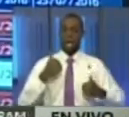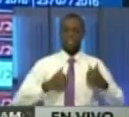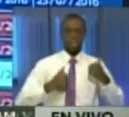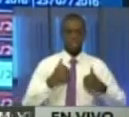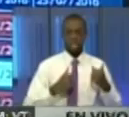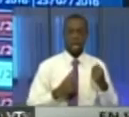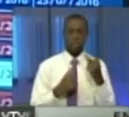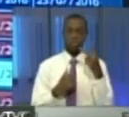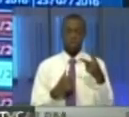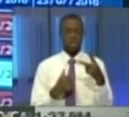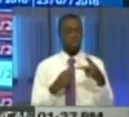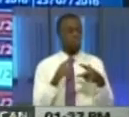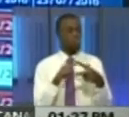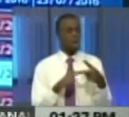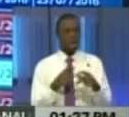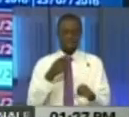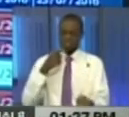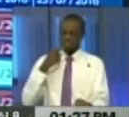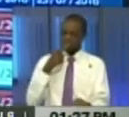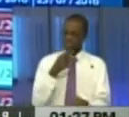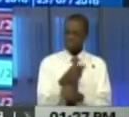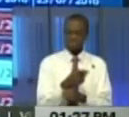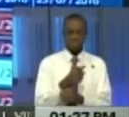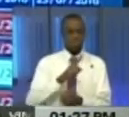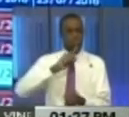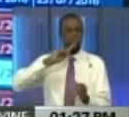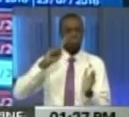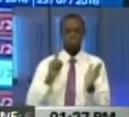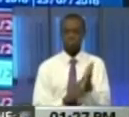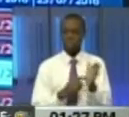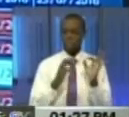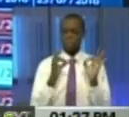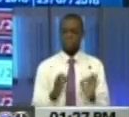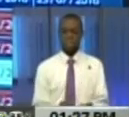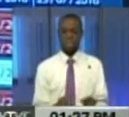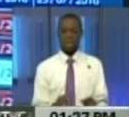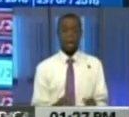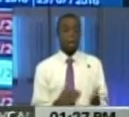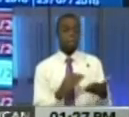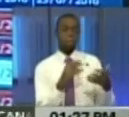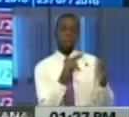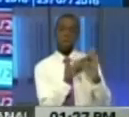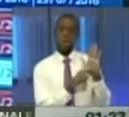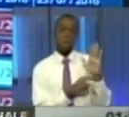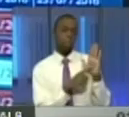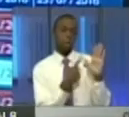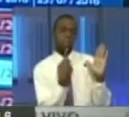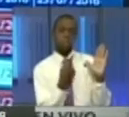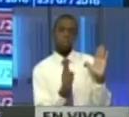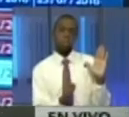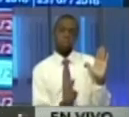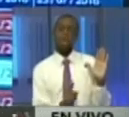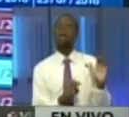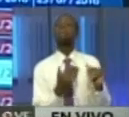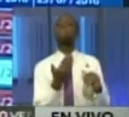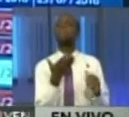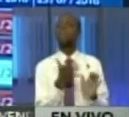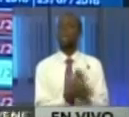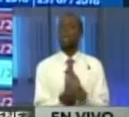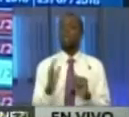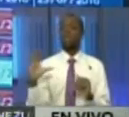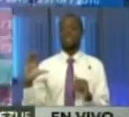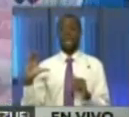obligatorio cumplimiento, pero que sin embargo la norma no dice nada acerca de ellos. Una de estas es la decisión por parte del